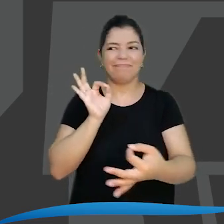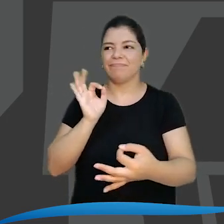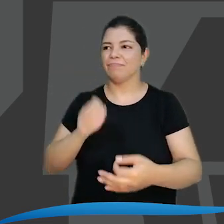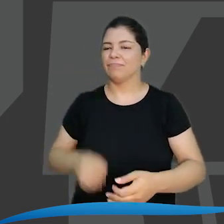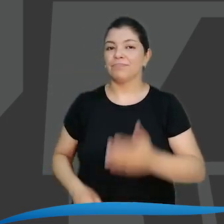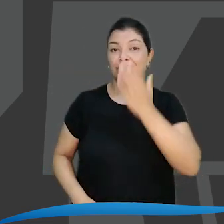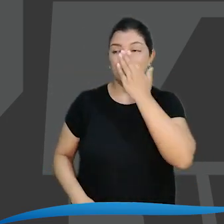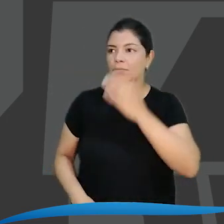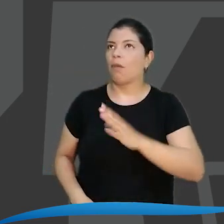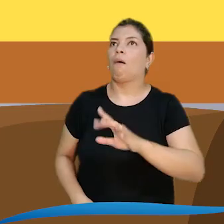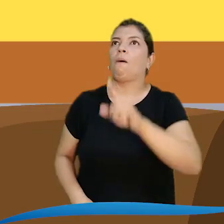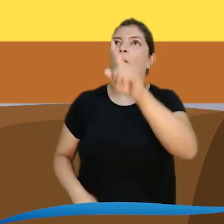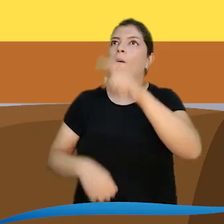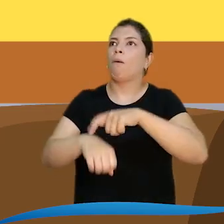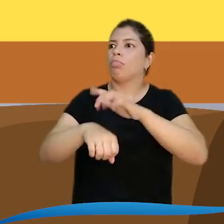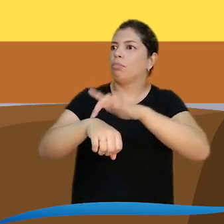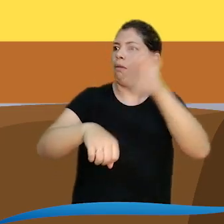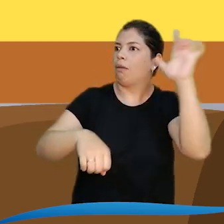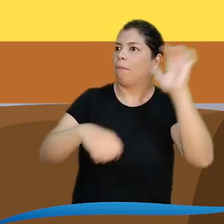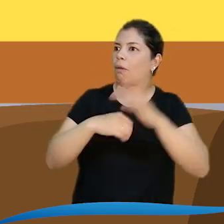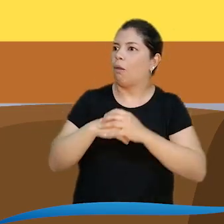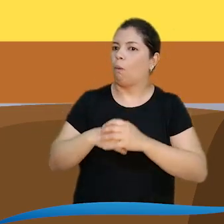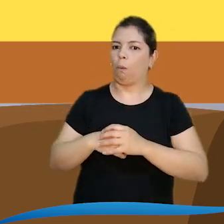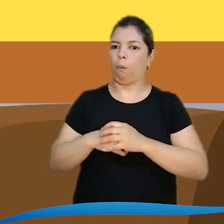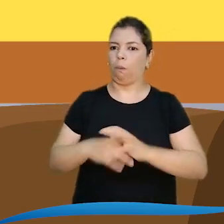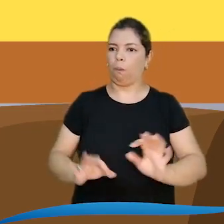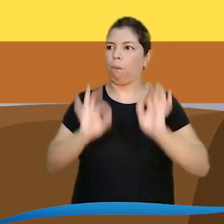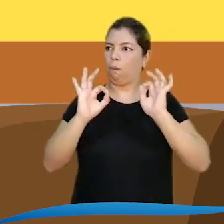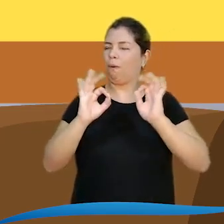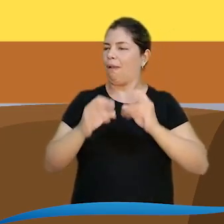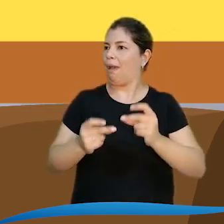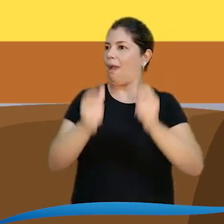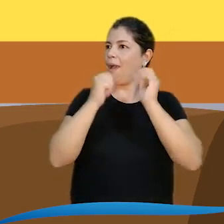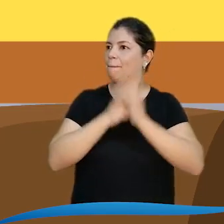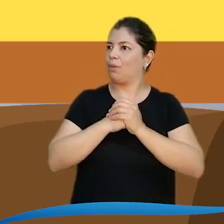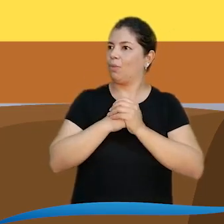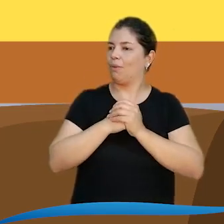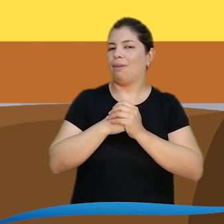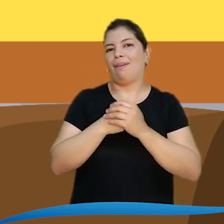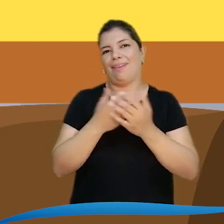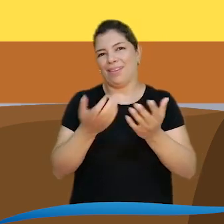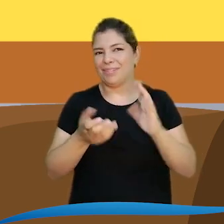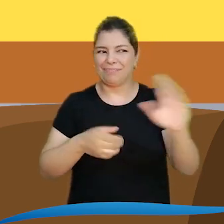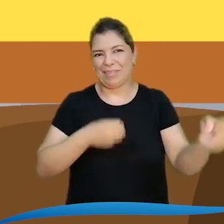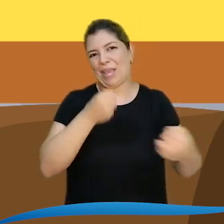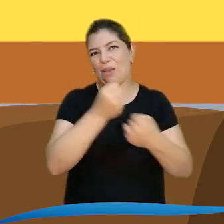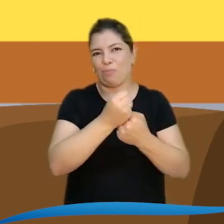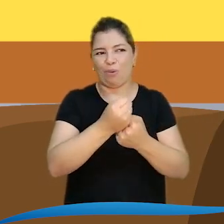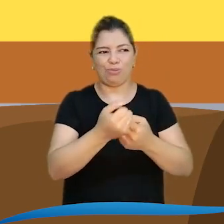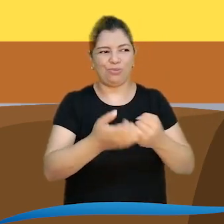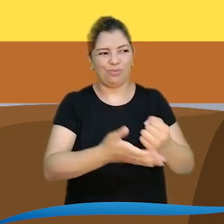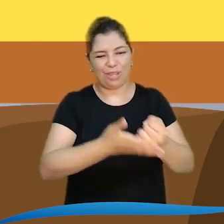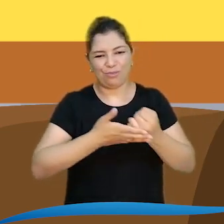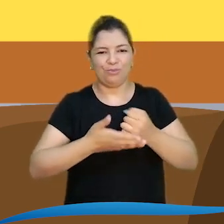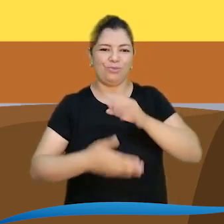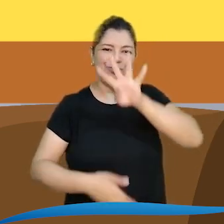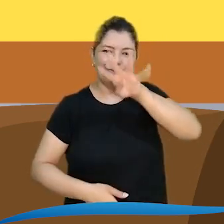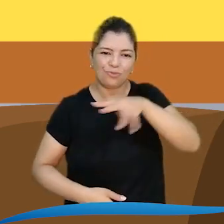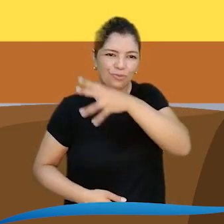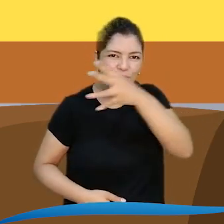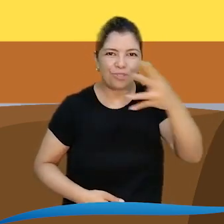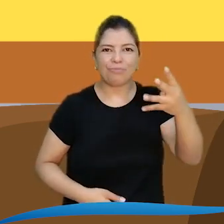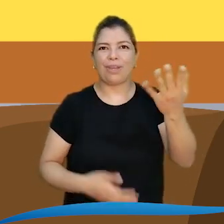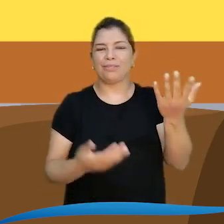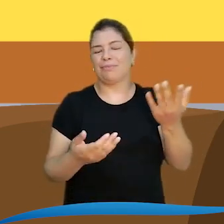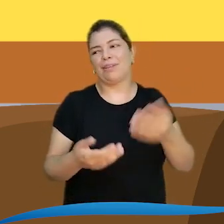Listo, tenemos acta. Y ni siquiera es la hora de las 11. ¡Qué eficiencia la nuestra! Es que realmente con este tipo